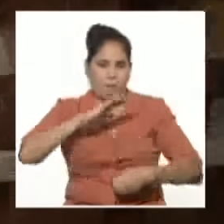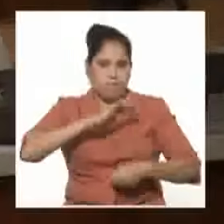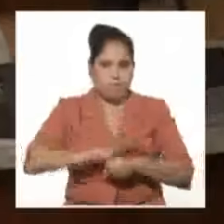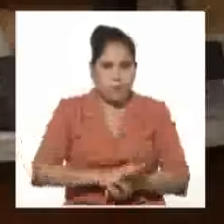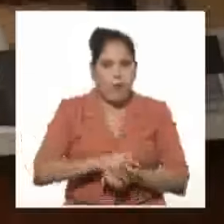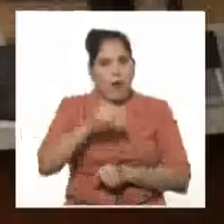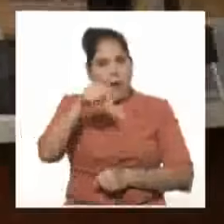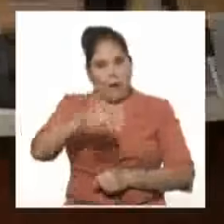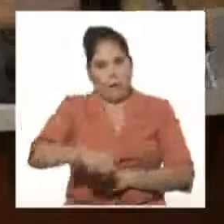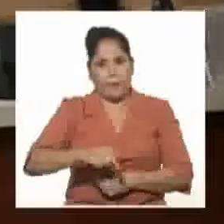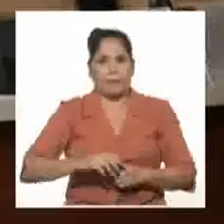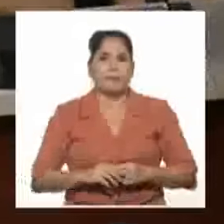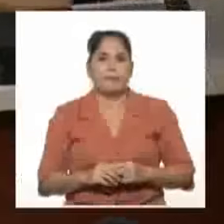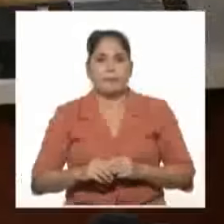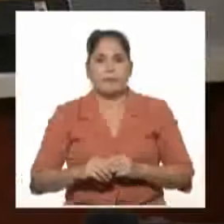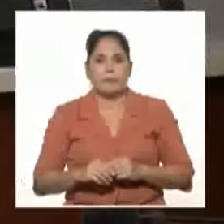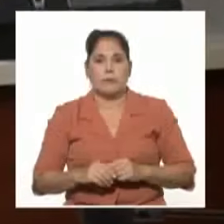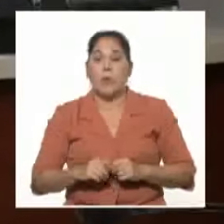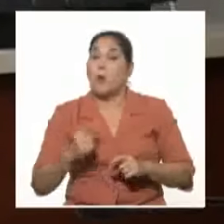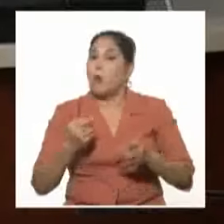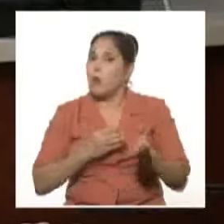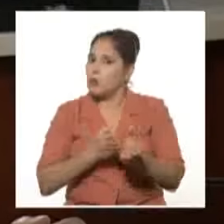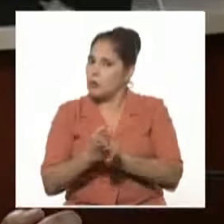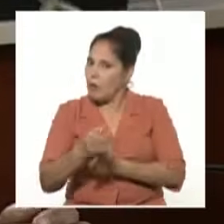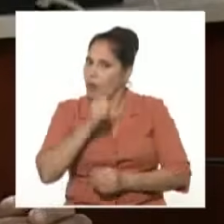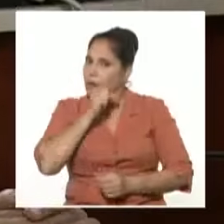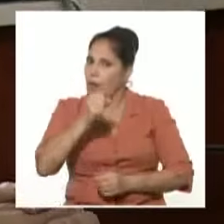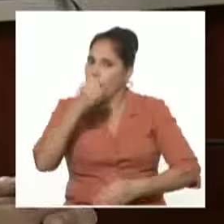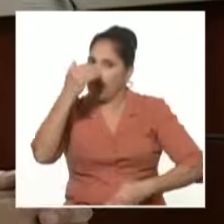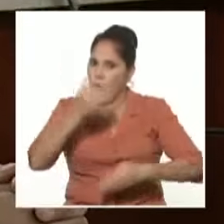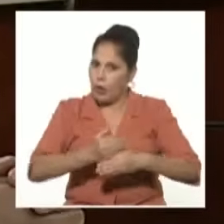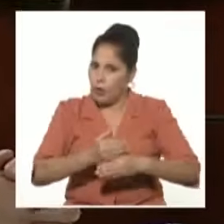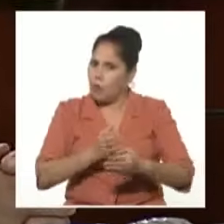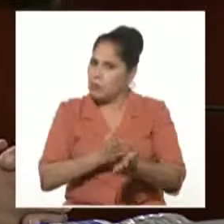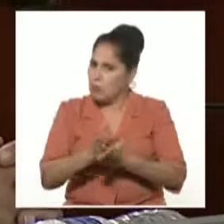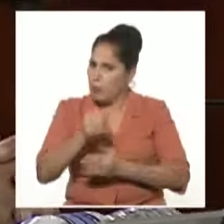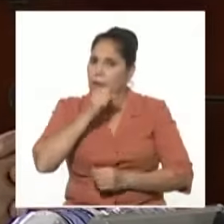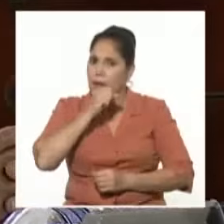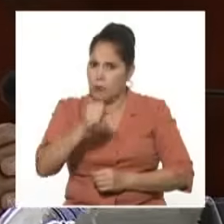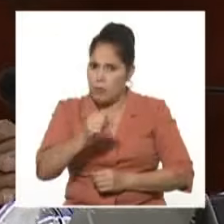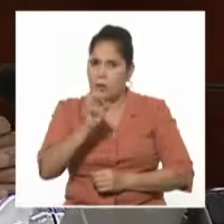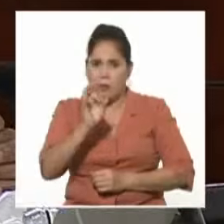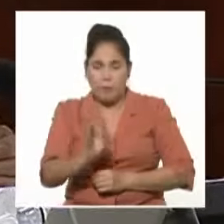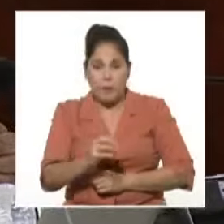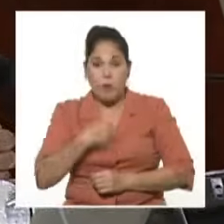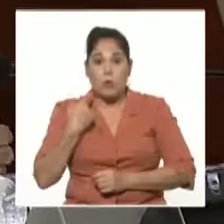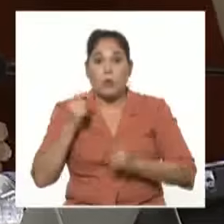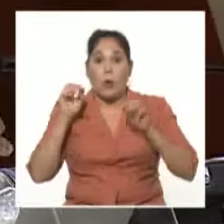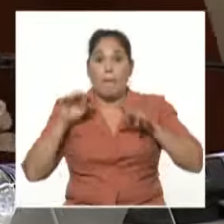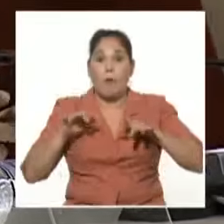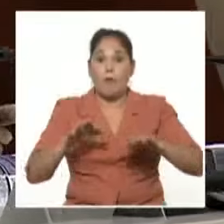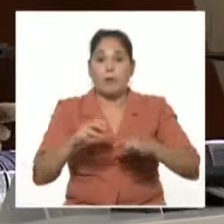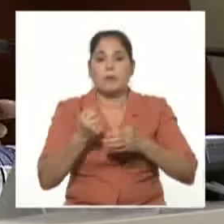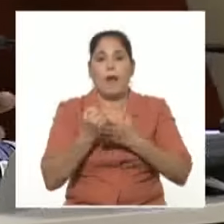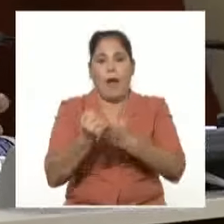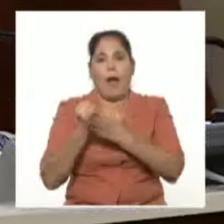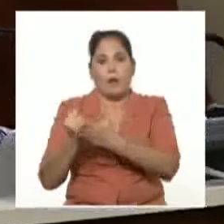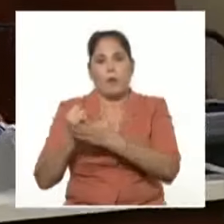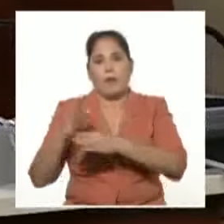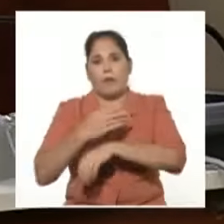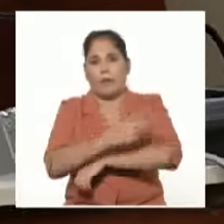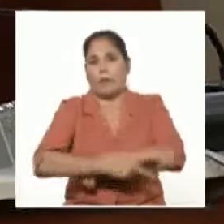momentos actuales. Seguiremos denunciando el bloqueo genocida y seguiremos movilizando la solidaridad